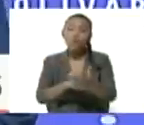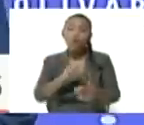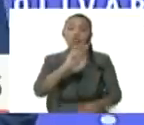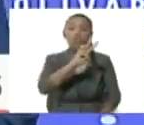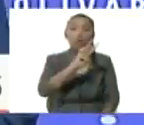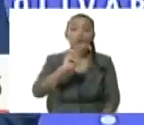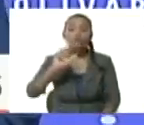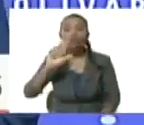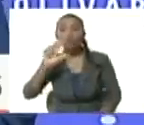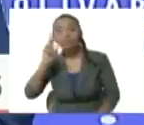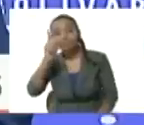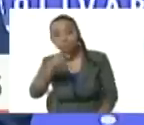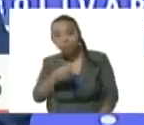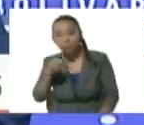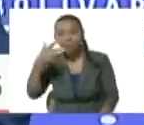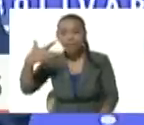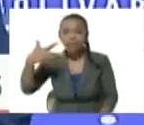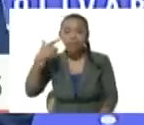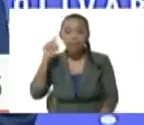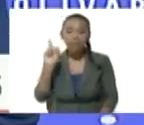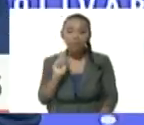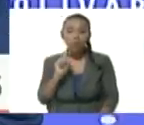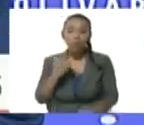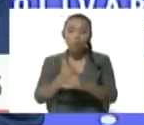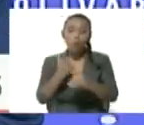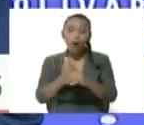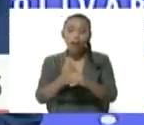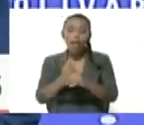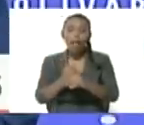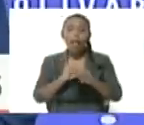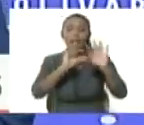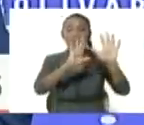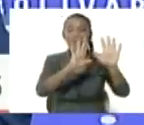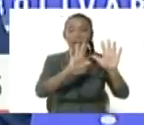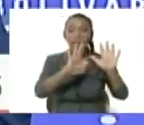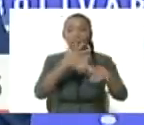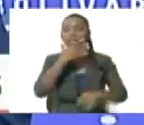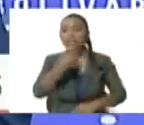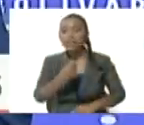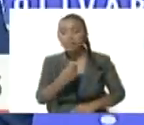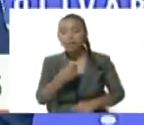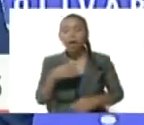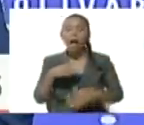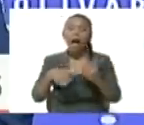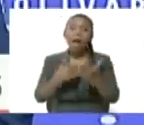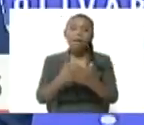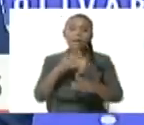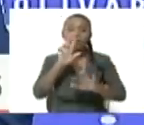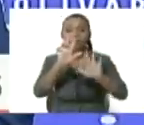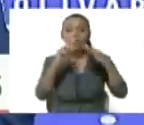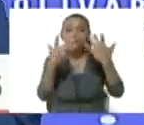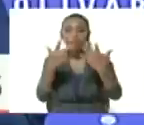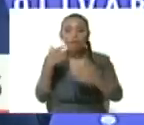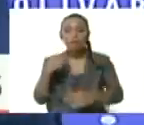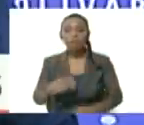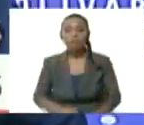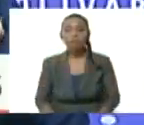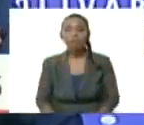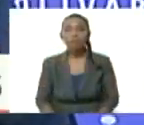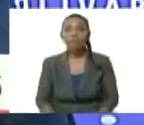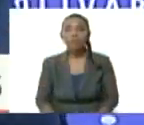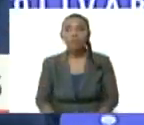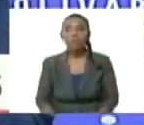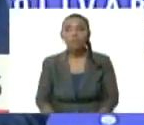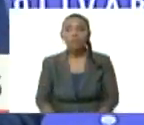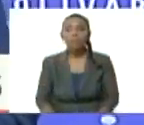año 2017, el 10 de diciembre del 2017. ¿Verdad? Hay un proceso de afirmación